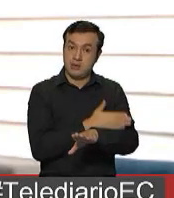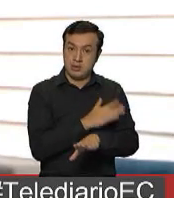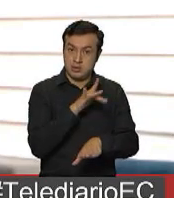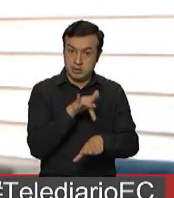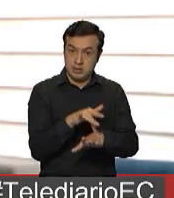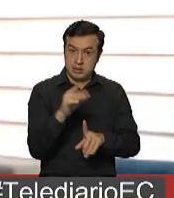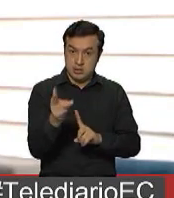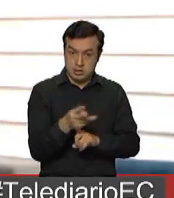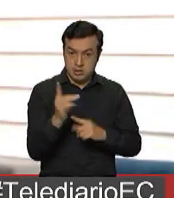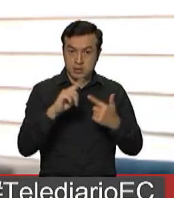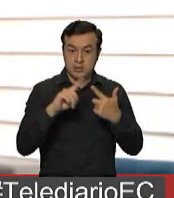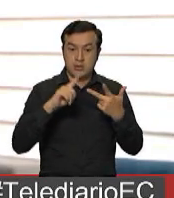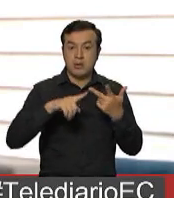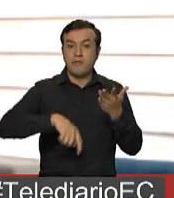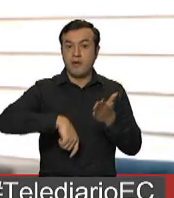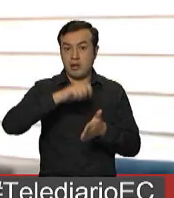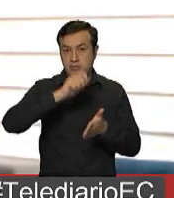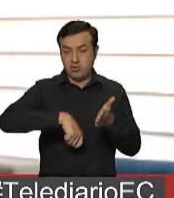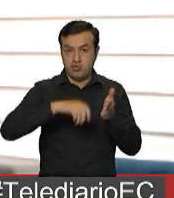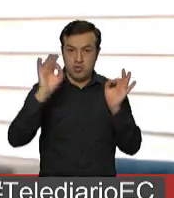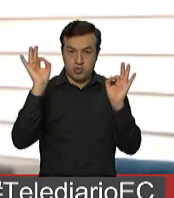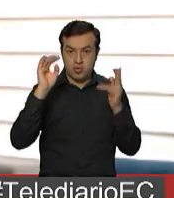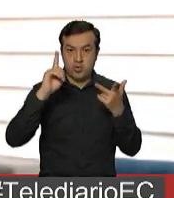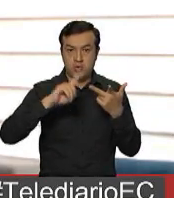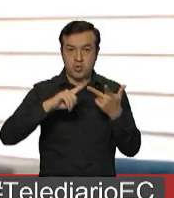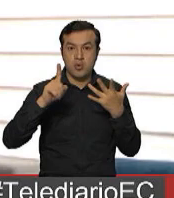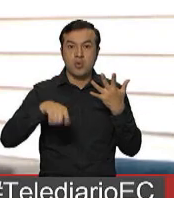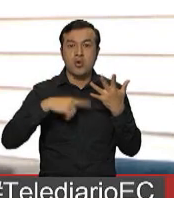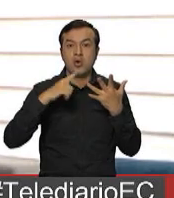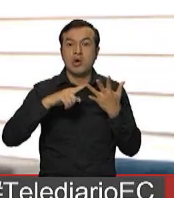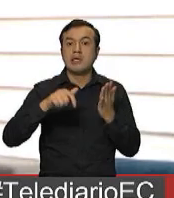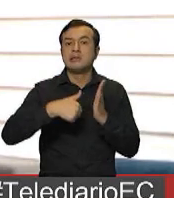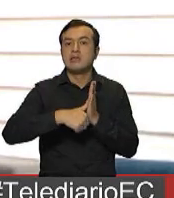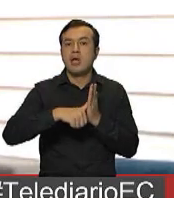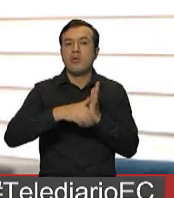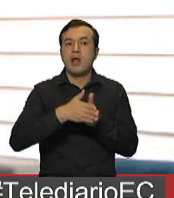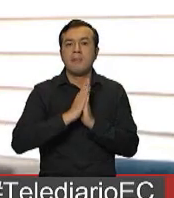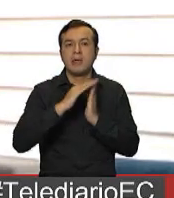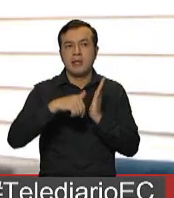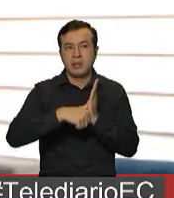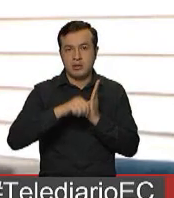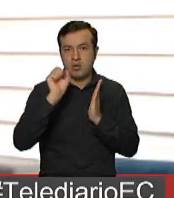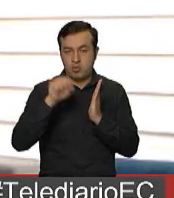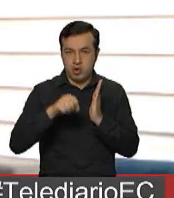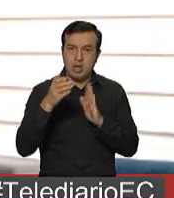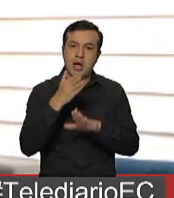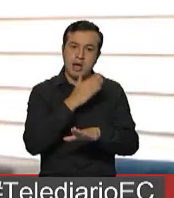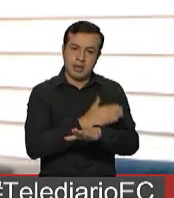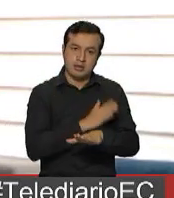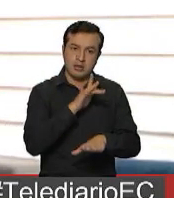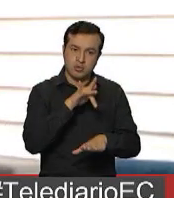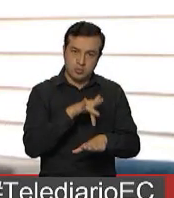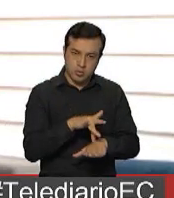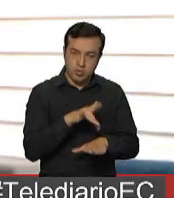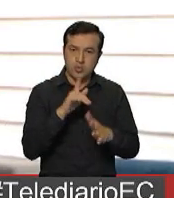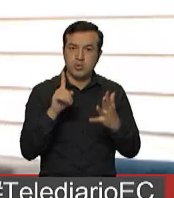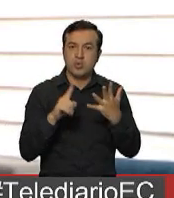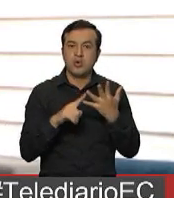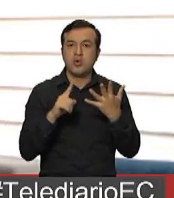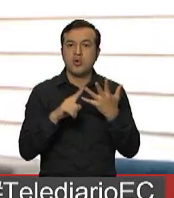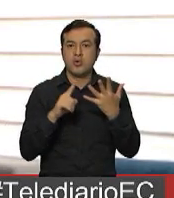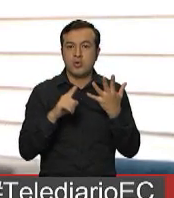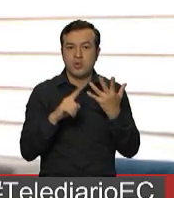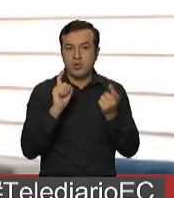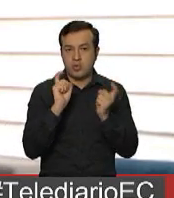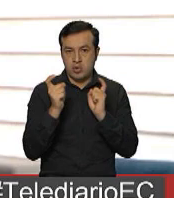de firma electrónica, el servicio de cedulación también bajo agendamiento de turno, y el servicio de rectificaciones